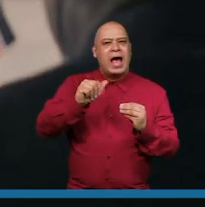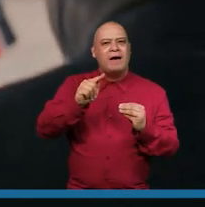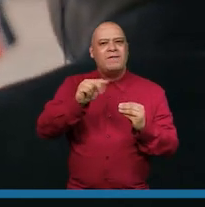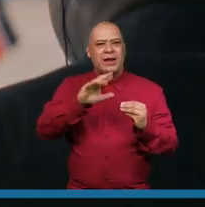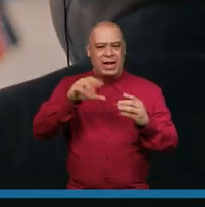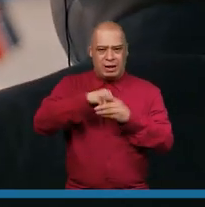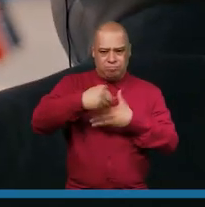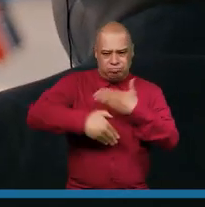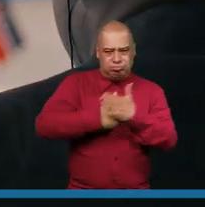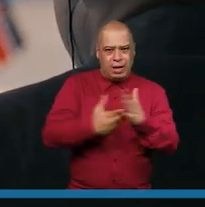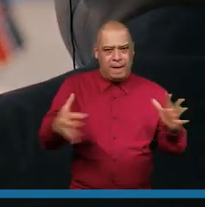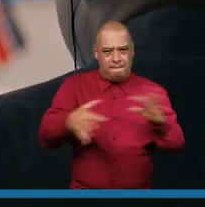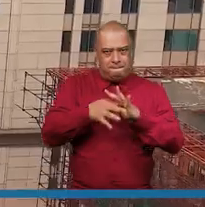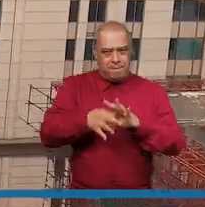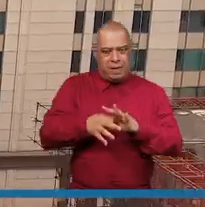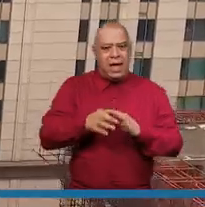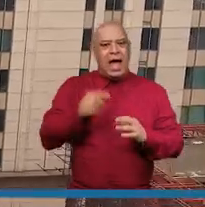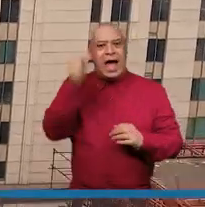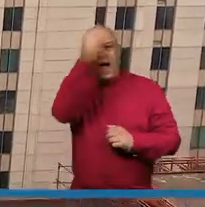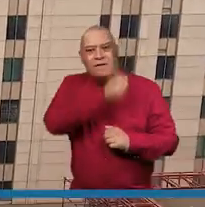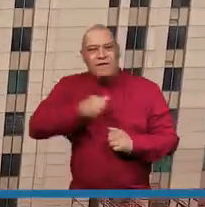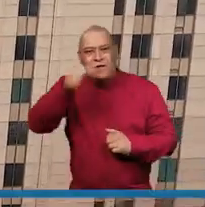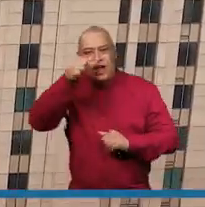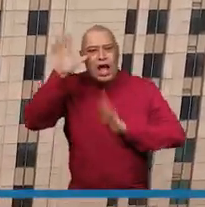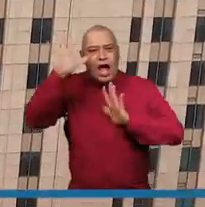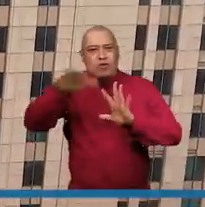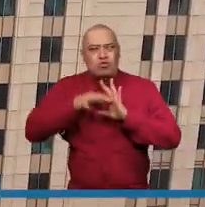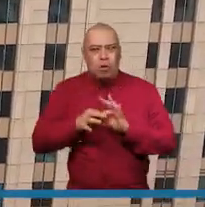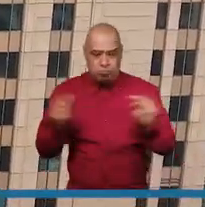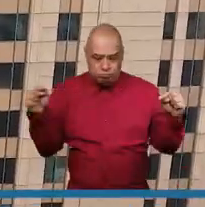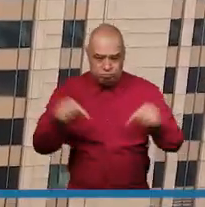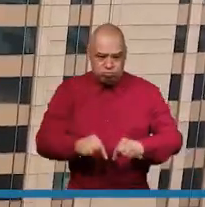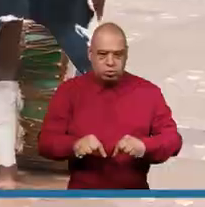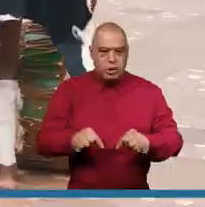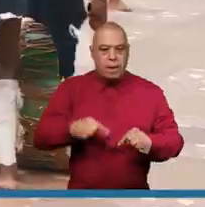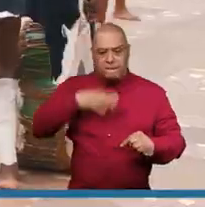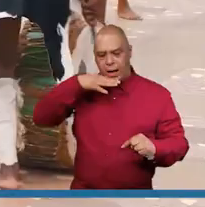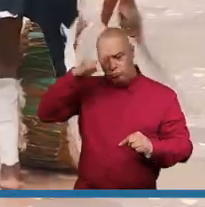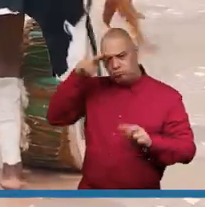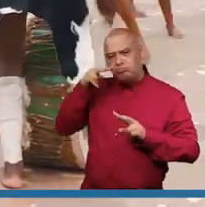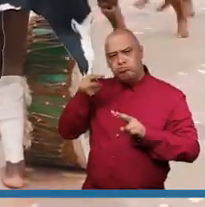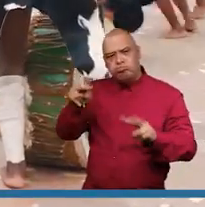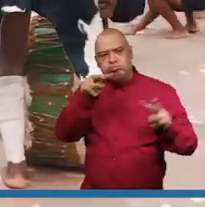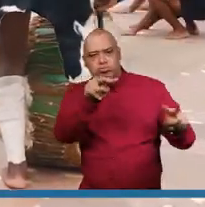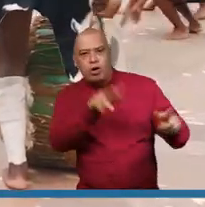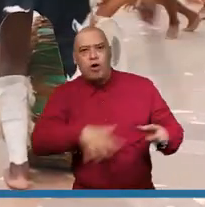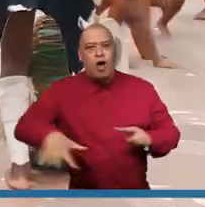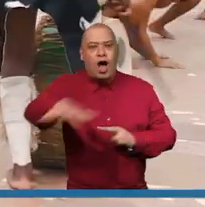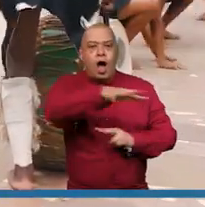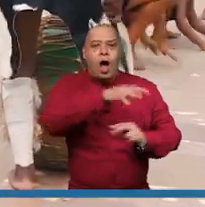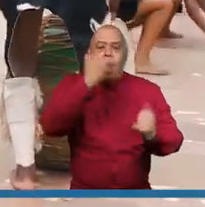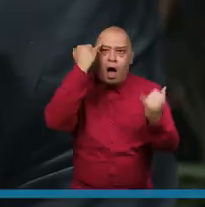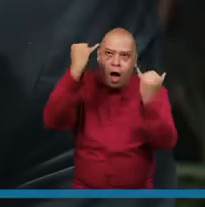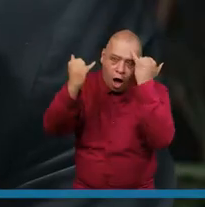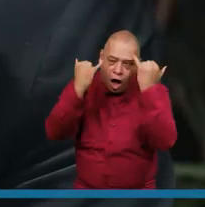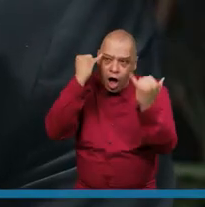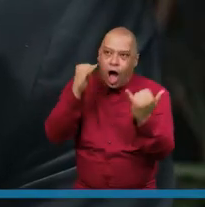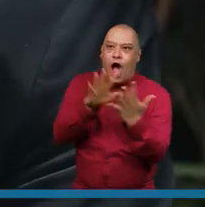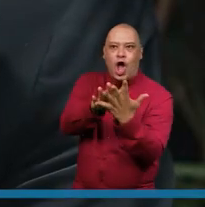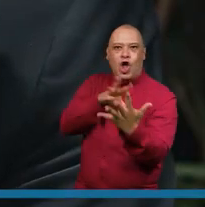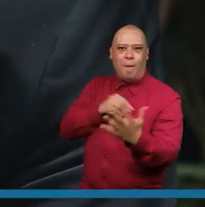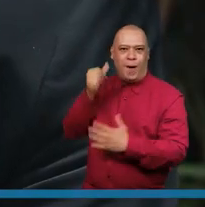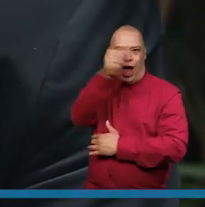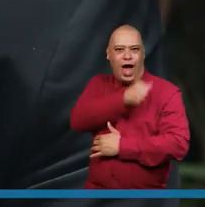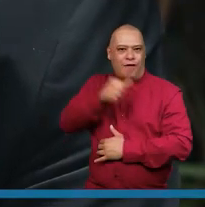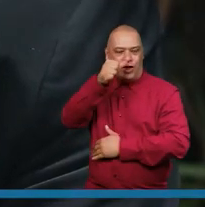2 exponentes que estuvieron desde África encontraron en Medellín y en el área proyectos e iniciativas que podían ser replicables